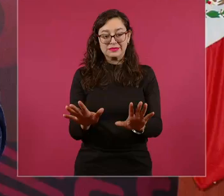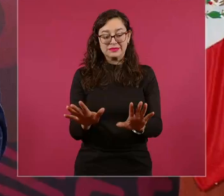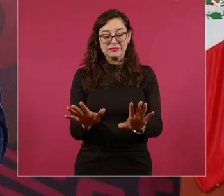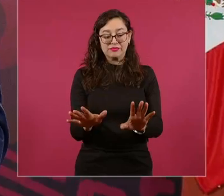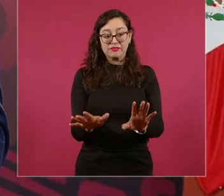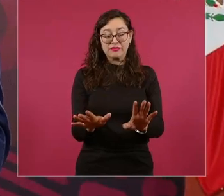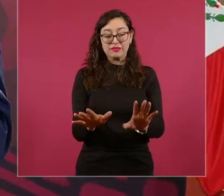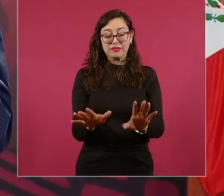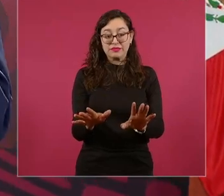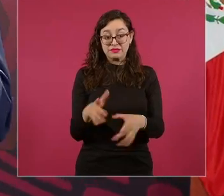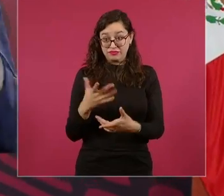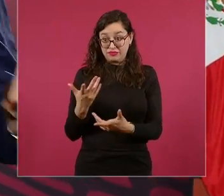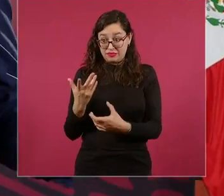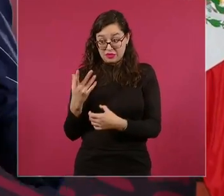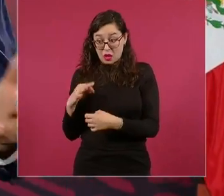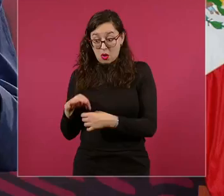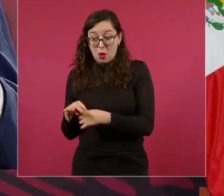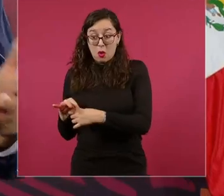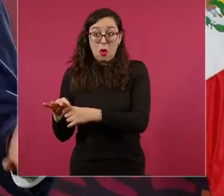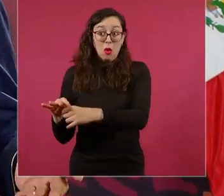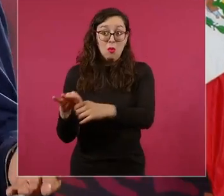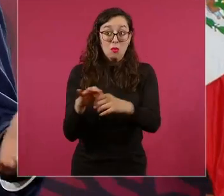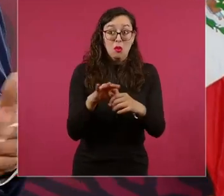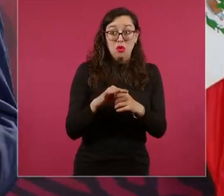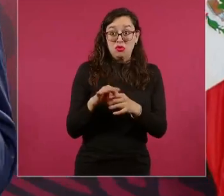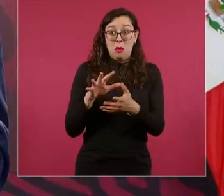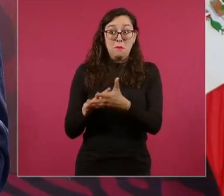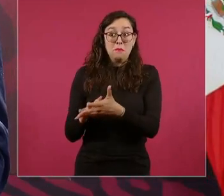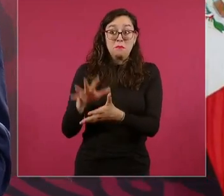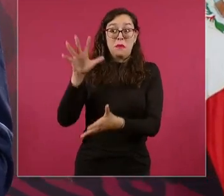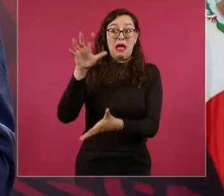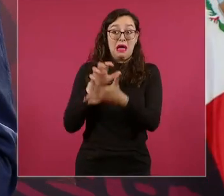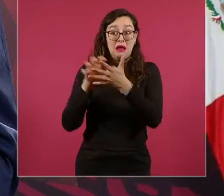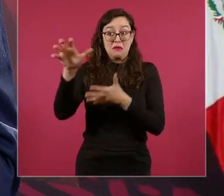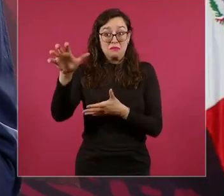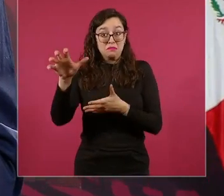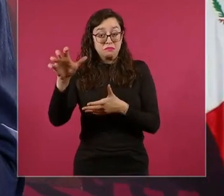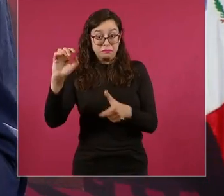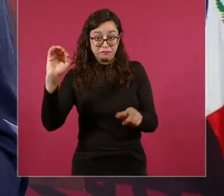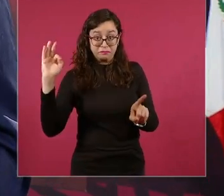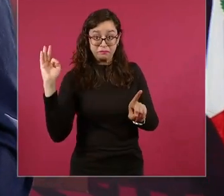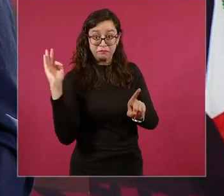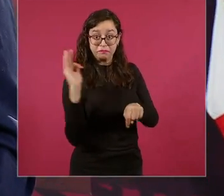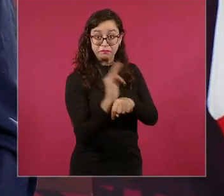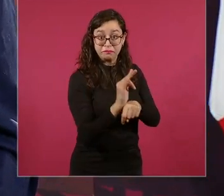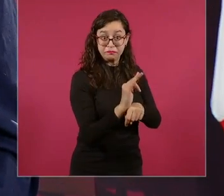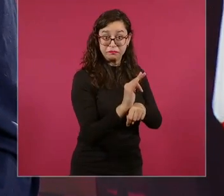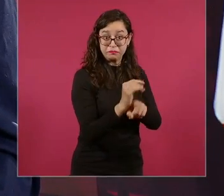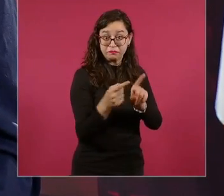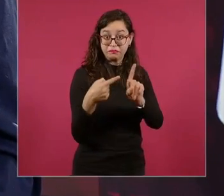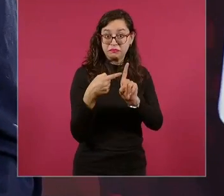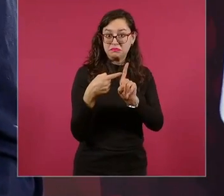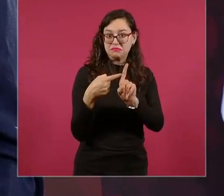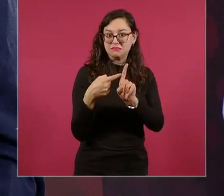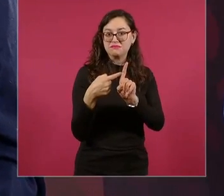Es lo mismo lo que se busca con la reforma